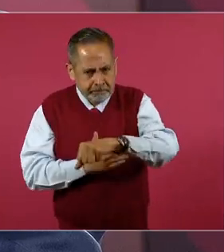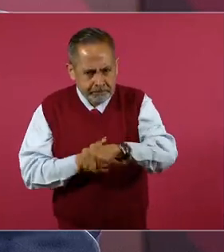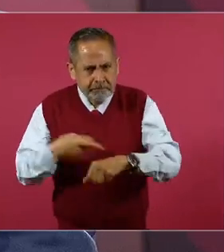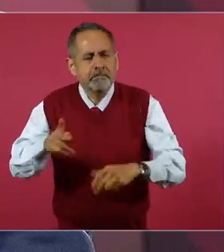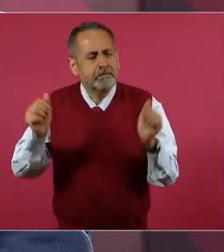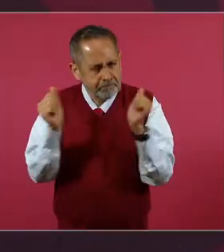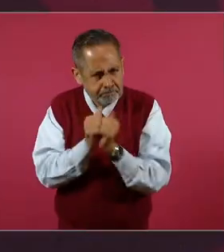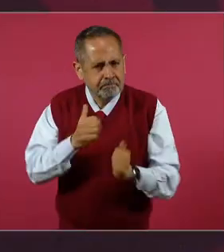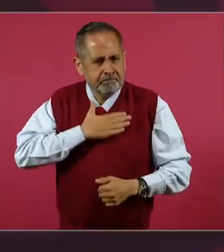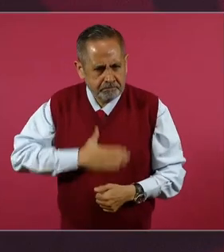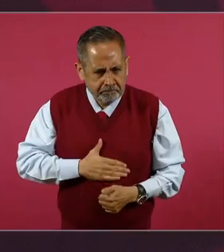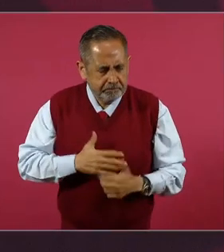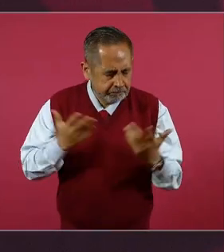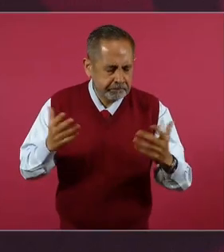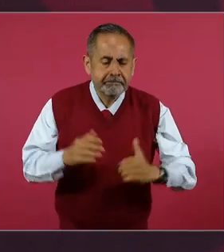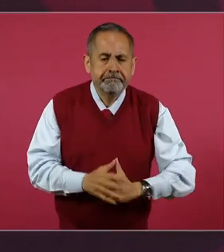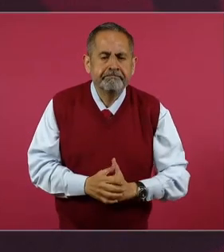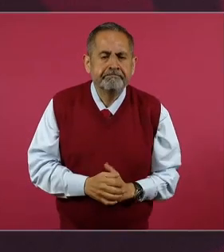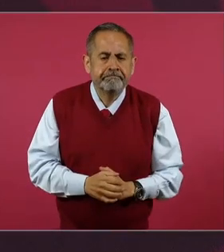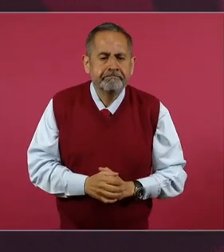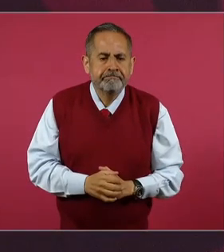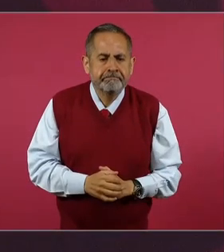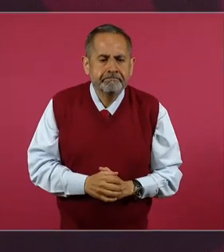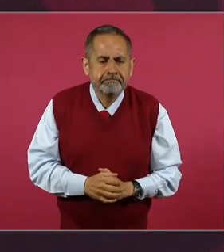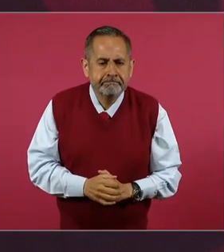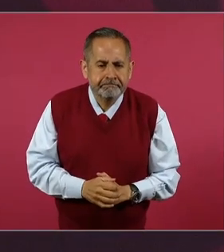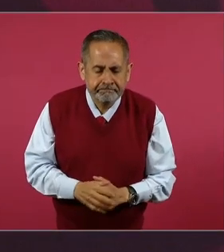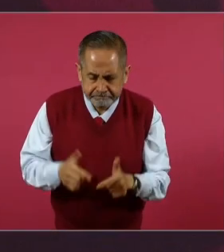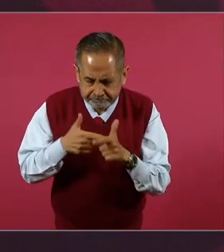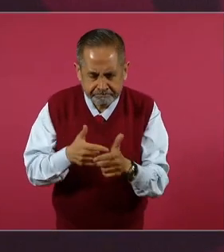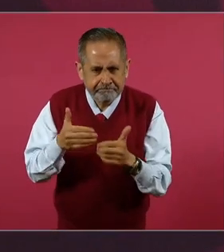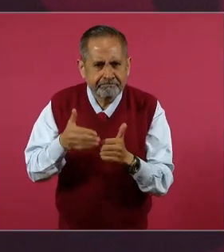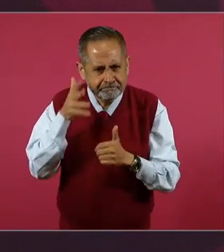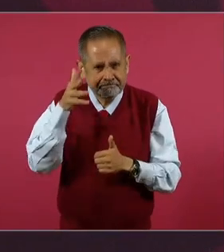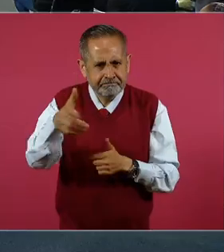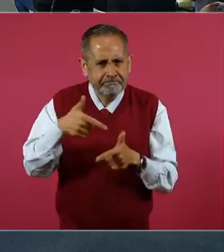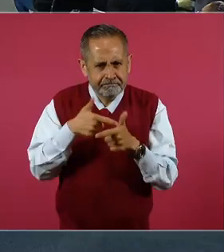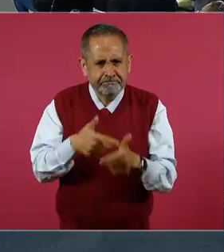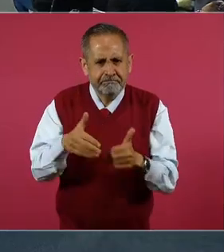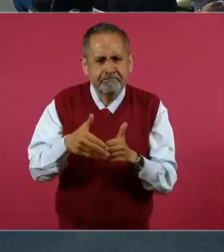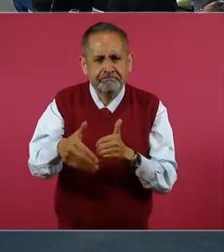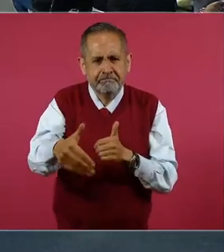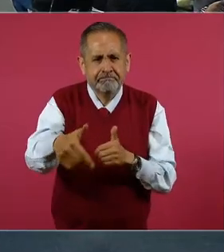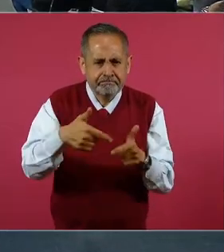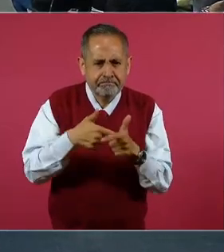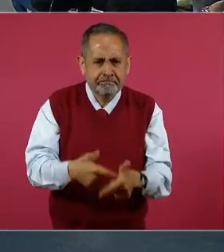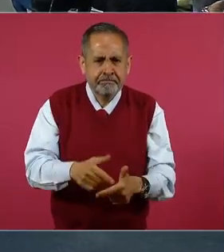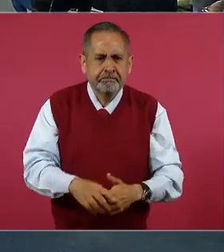Entonces hay que seguir adelante. Eso es lo que puedo decir.